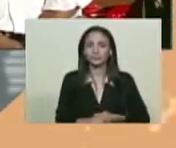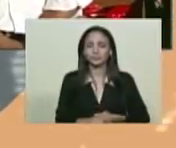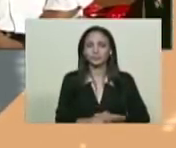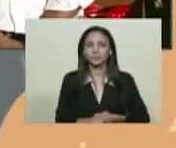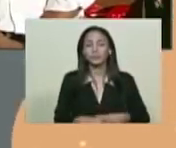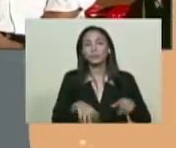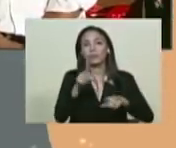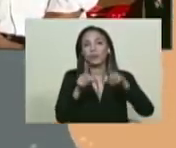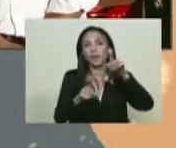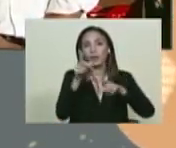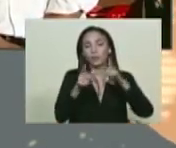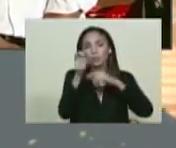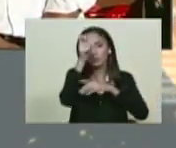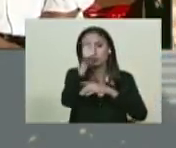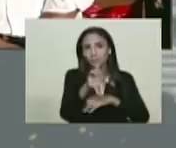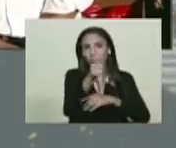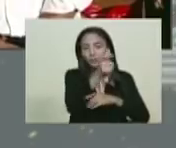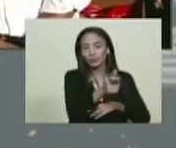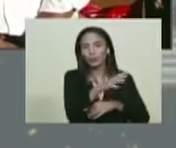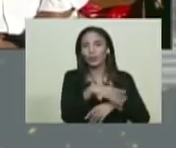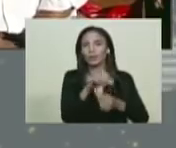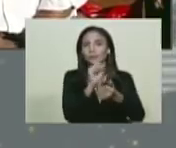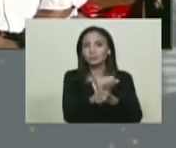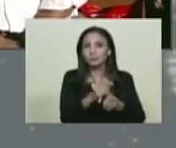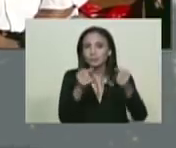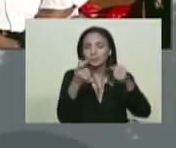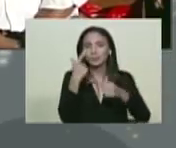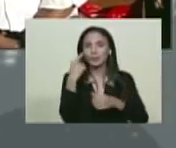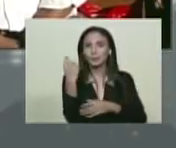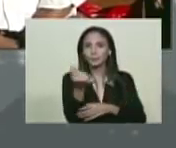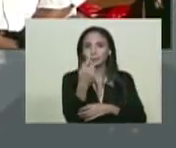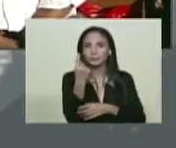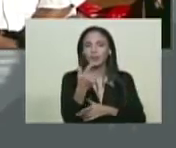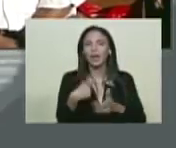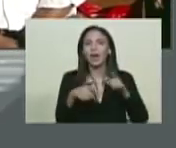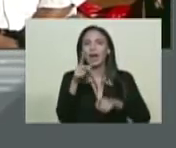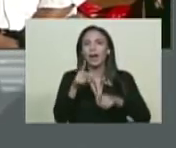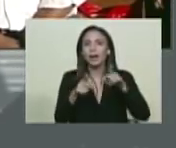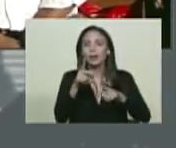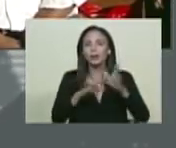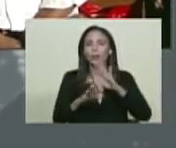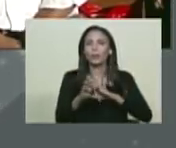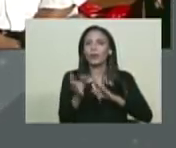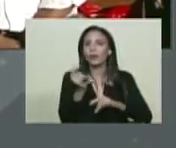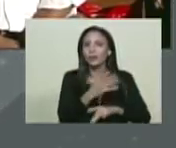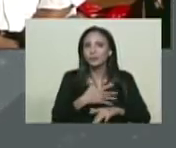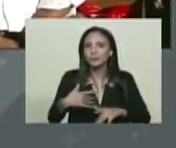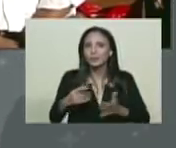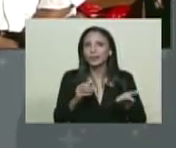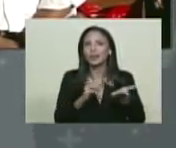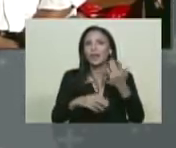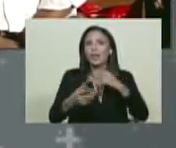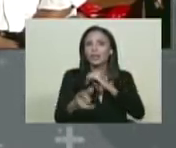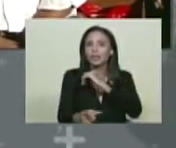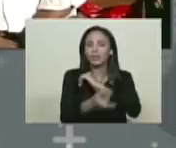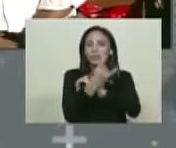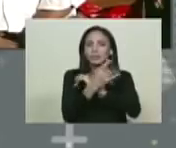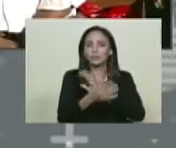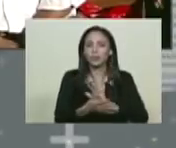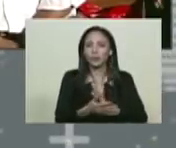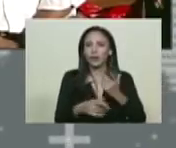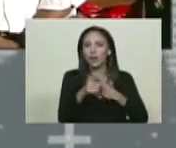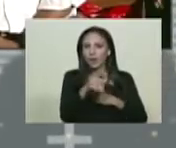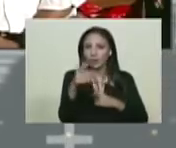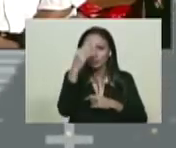Hay candidatos por ahí. Están loquitos por lanzarse por el barranco de la traición. Échale pierna,